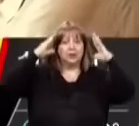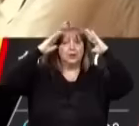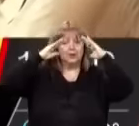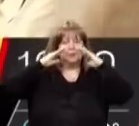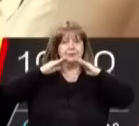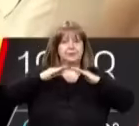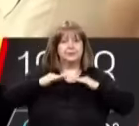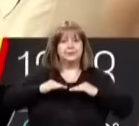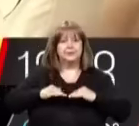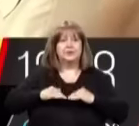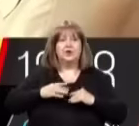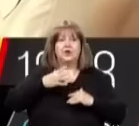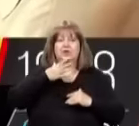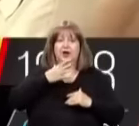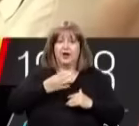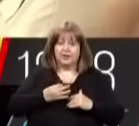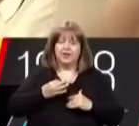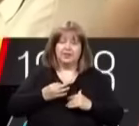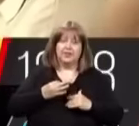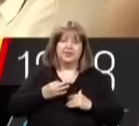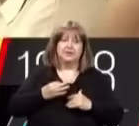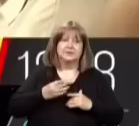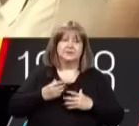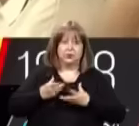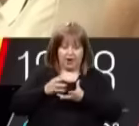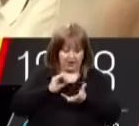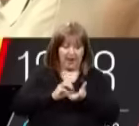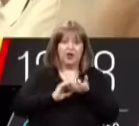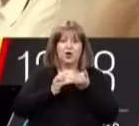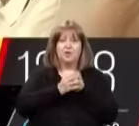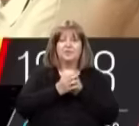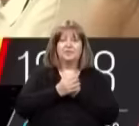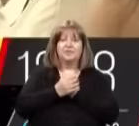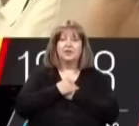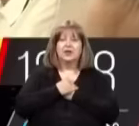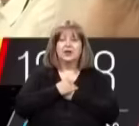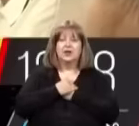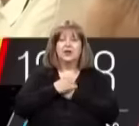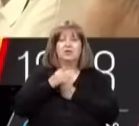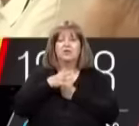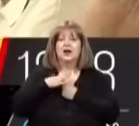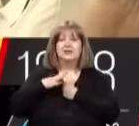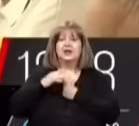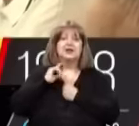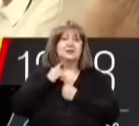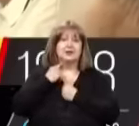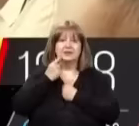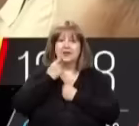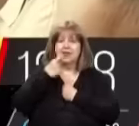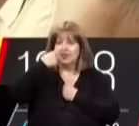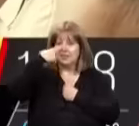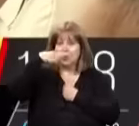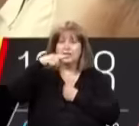Un alivio, tenía esto, me ayudó todo el tiempo y... Nada, ahora tengo que esperar un tironcito más hasta el 13, pero